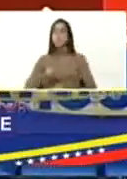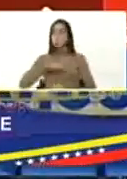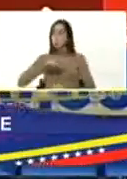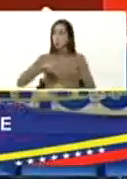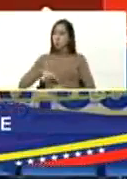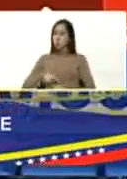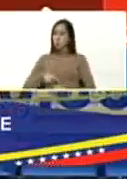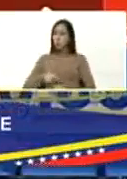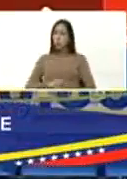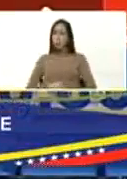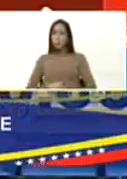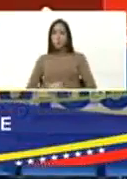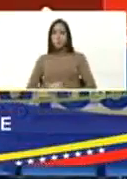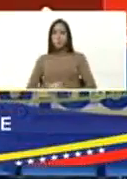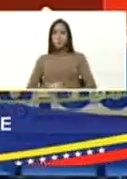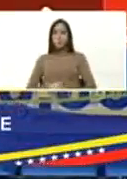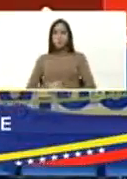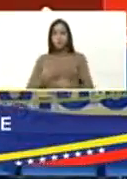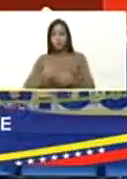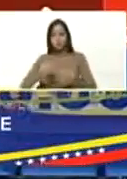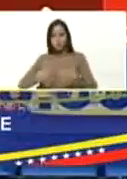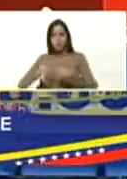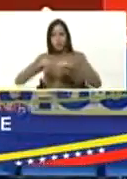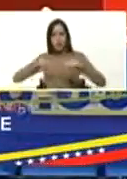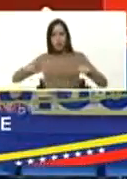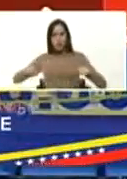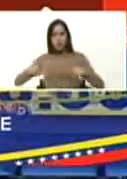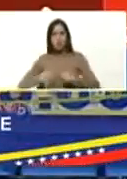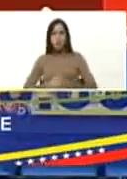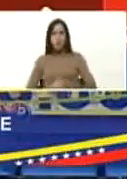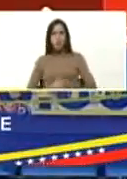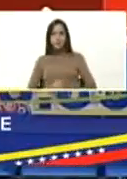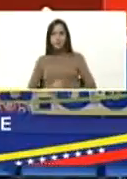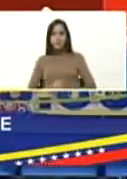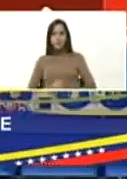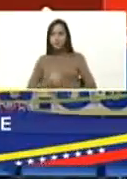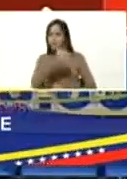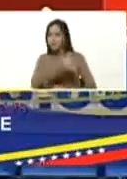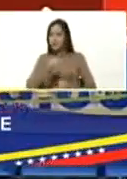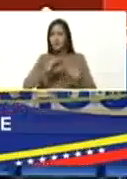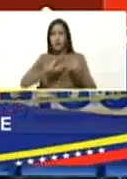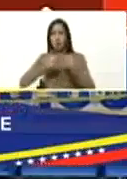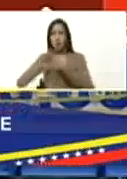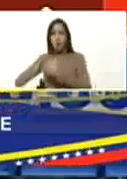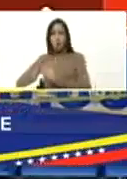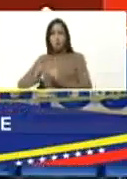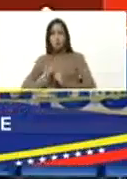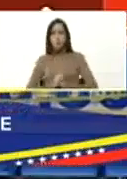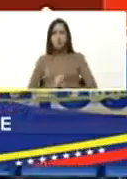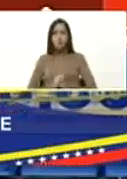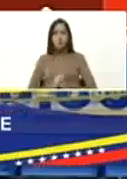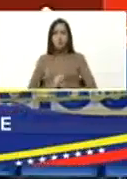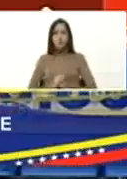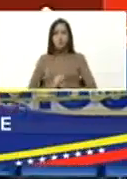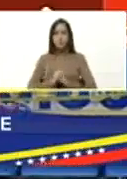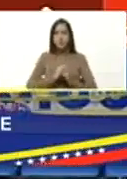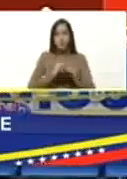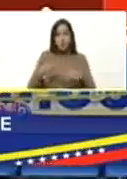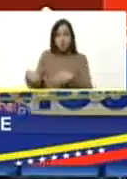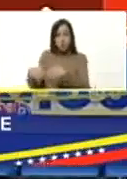ir dejando sobre el territorio. Sobre el territorio, sobre cada comuna, sobre cada consejo